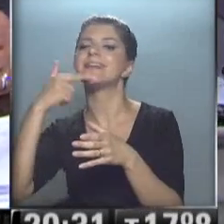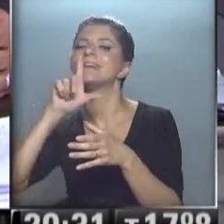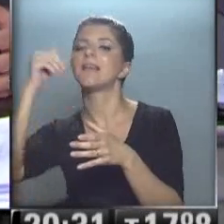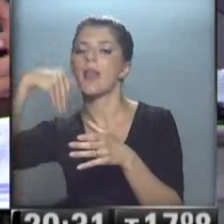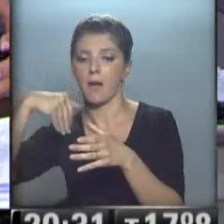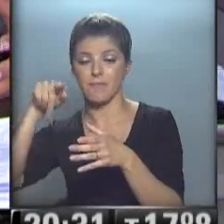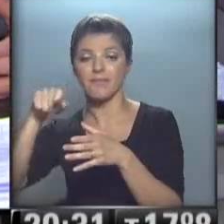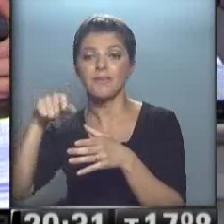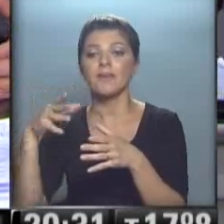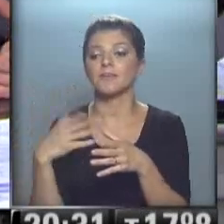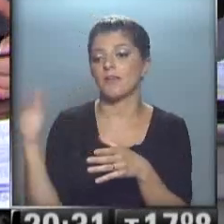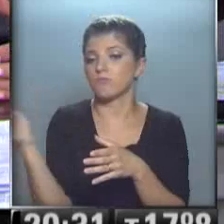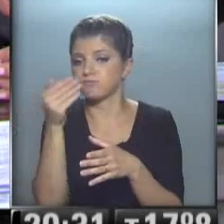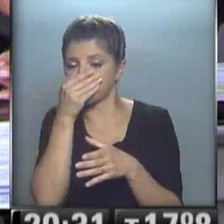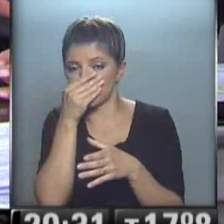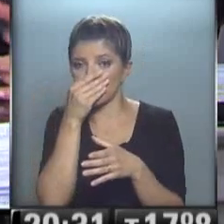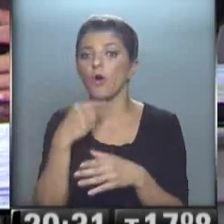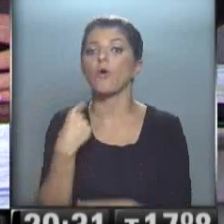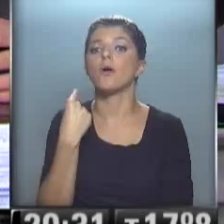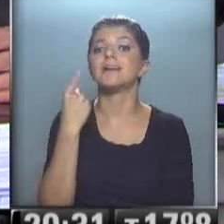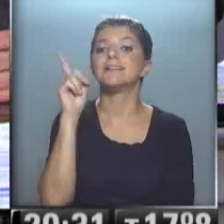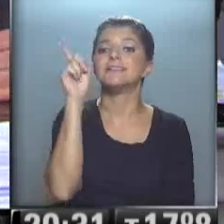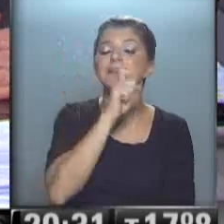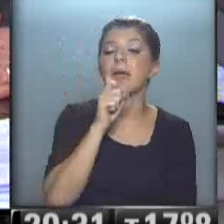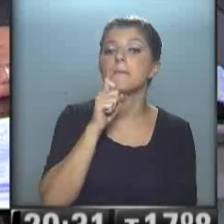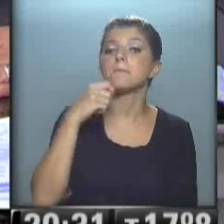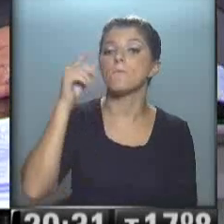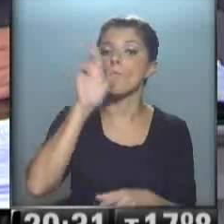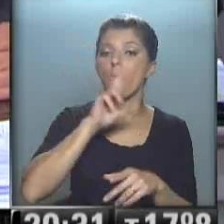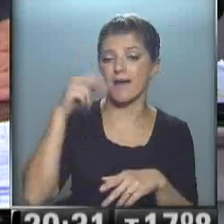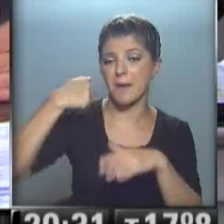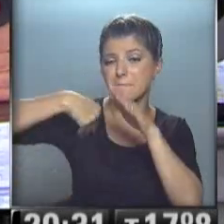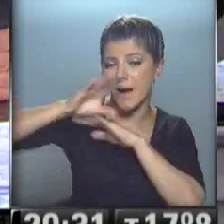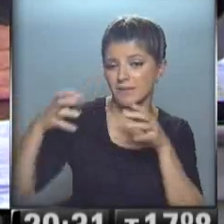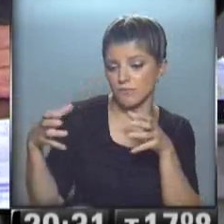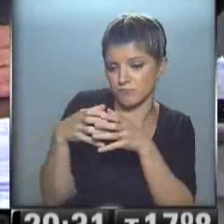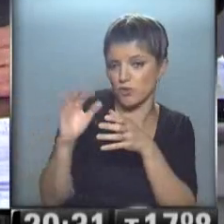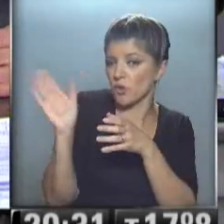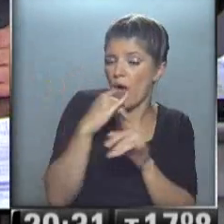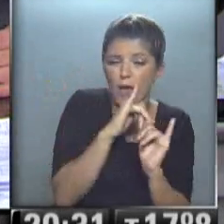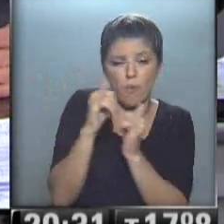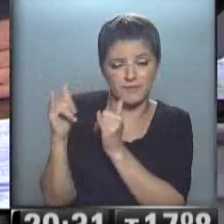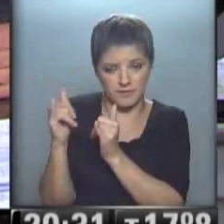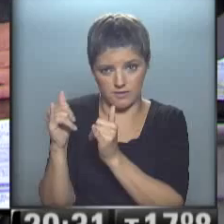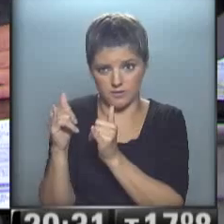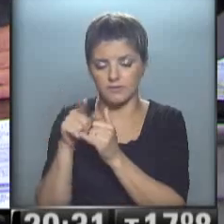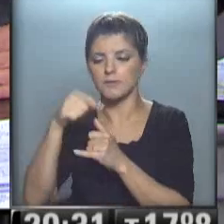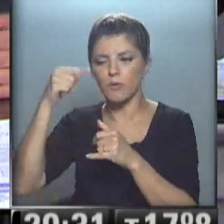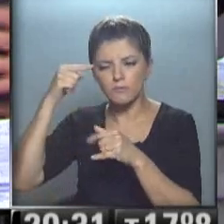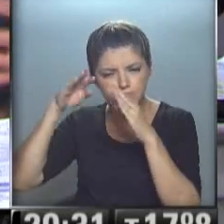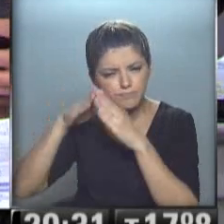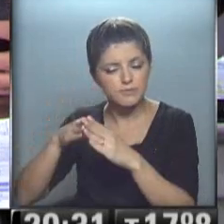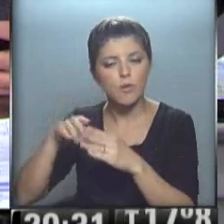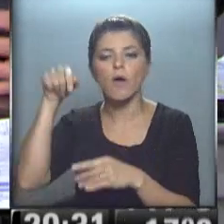que secuestró, tiene secuestradas a más de un centenar de mujeres, muy jóvenes todas ellas, con la intención